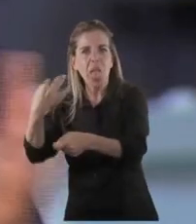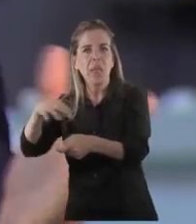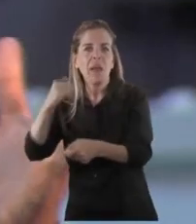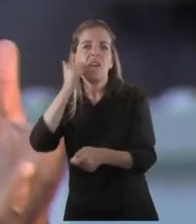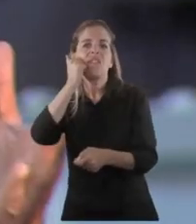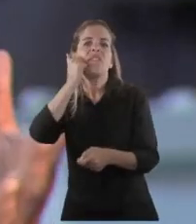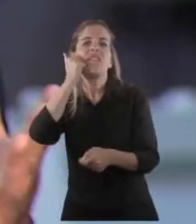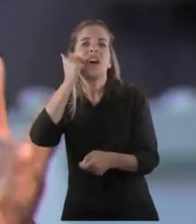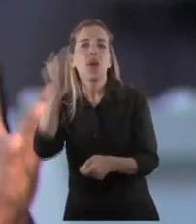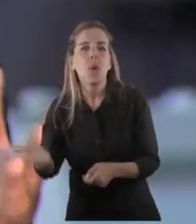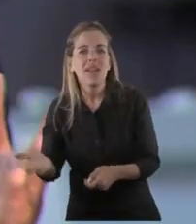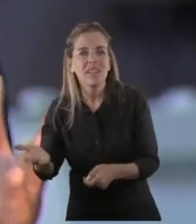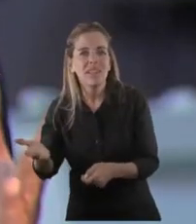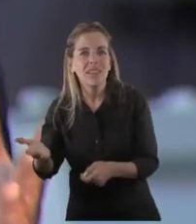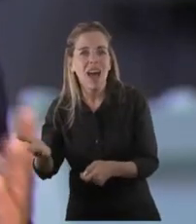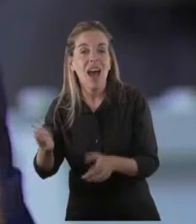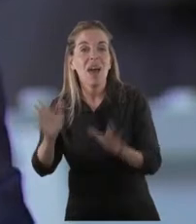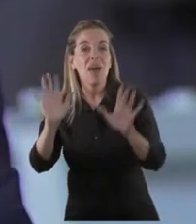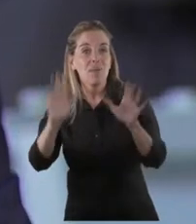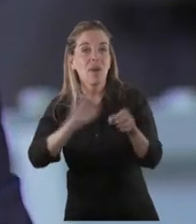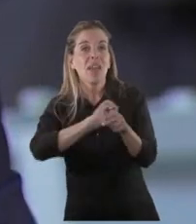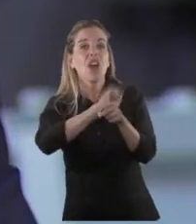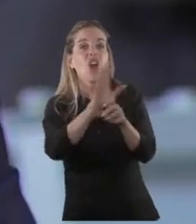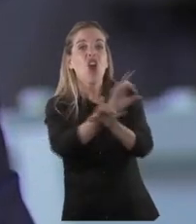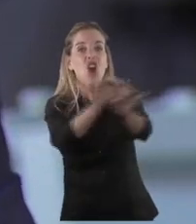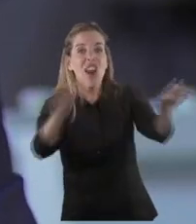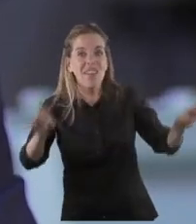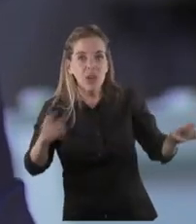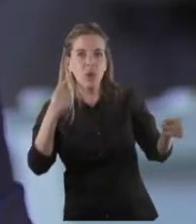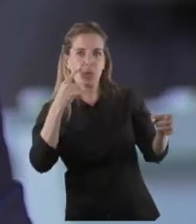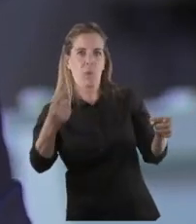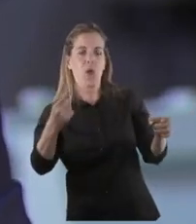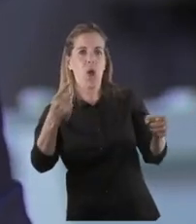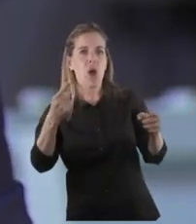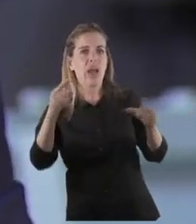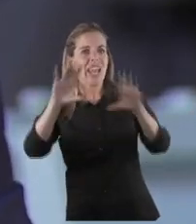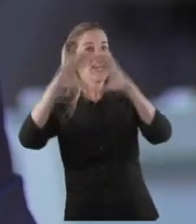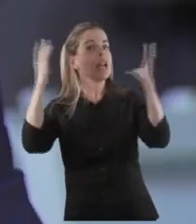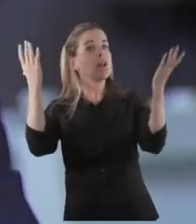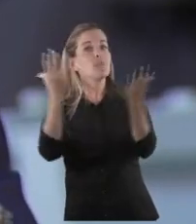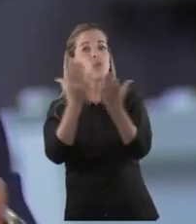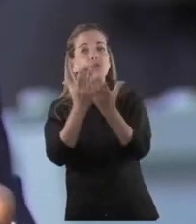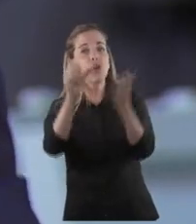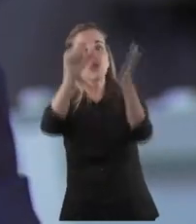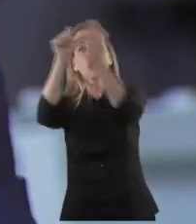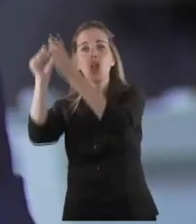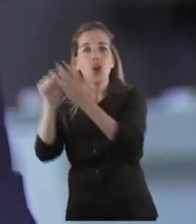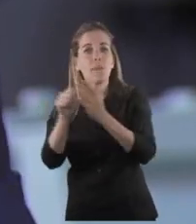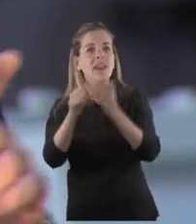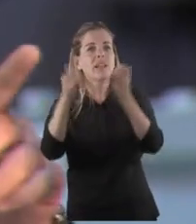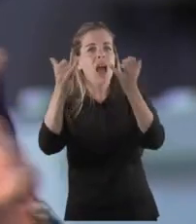Porque la pandemia dejó al descubierto la desigualdad de este mundo. En todo momento, cuando arrancó